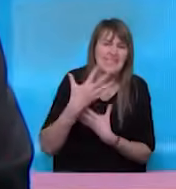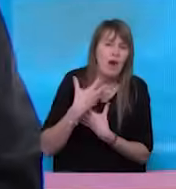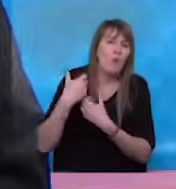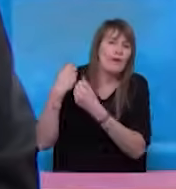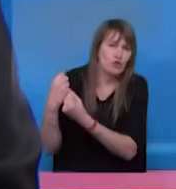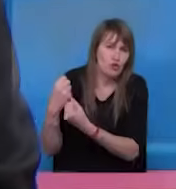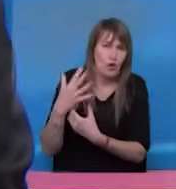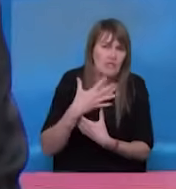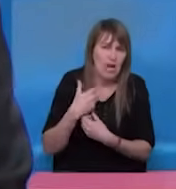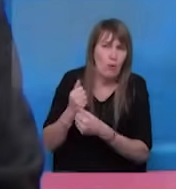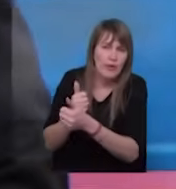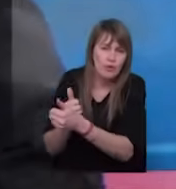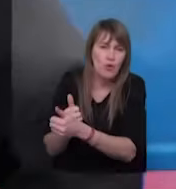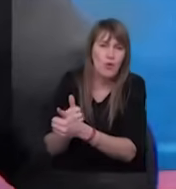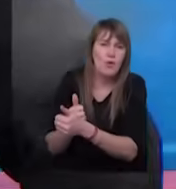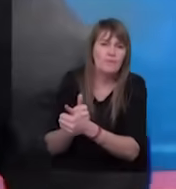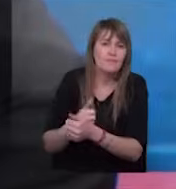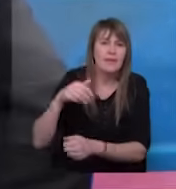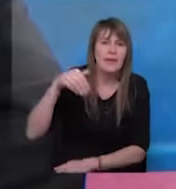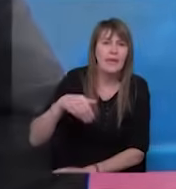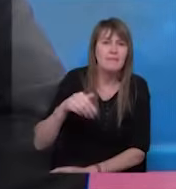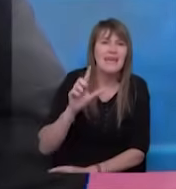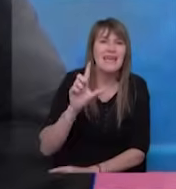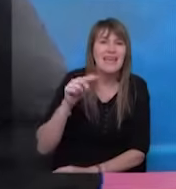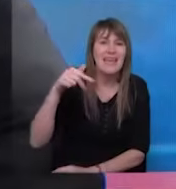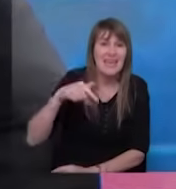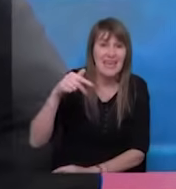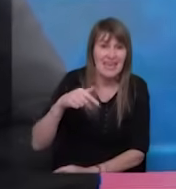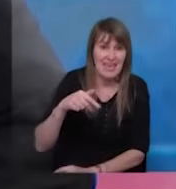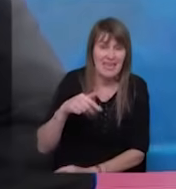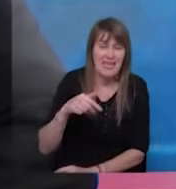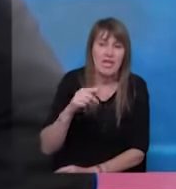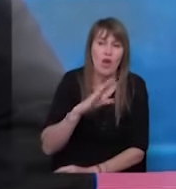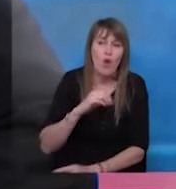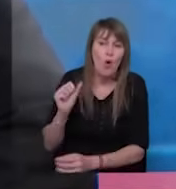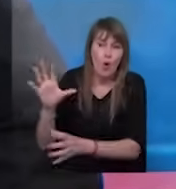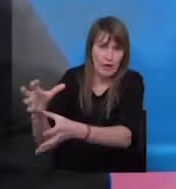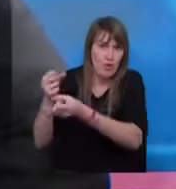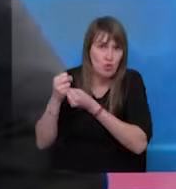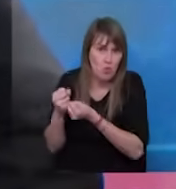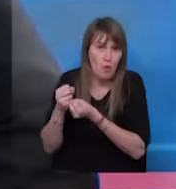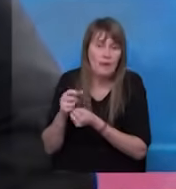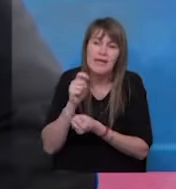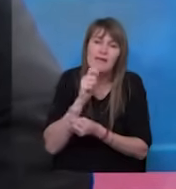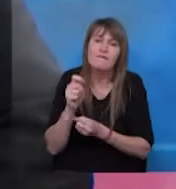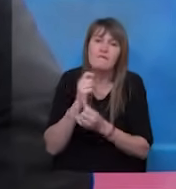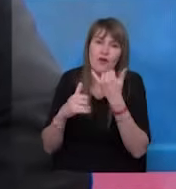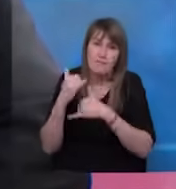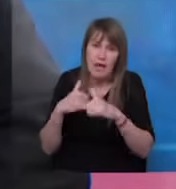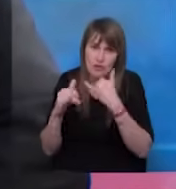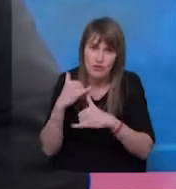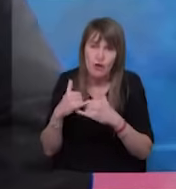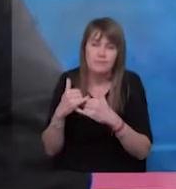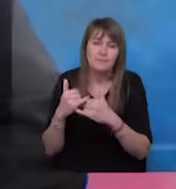secuestrado o retenido por el MLN, luego que el MLN tuvo información